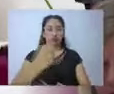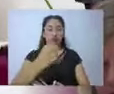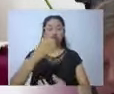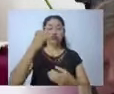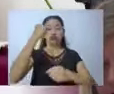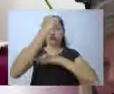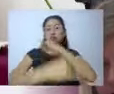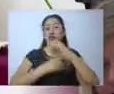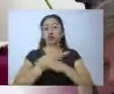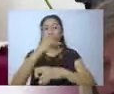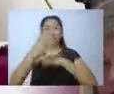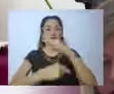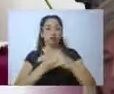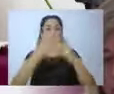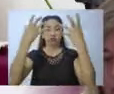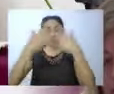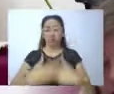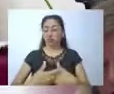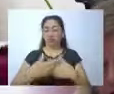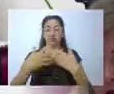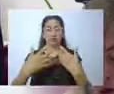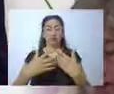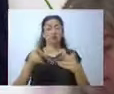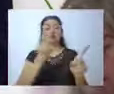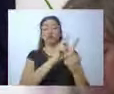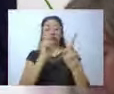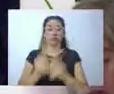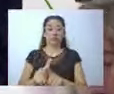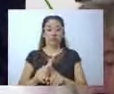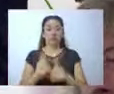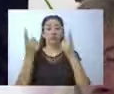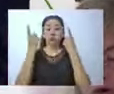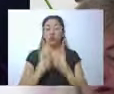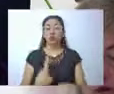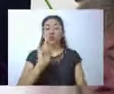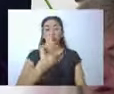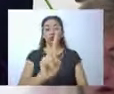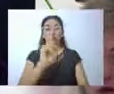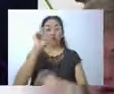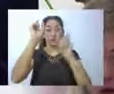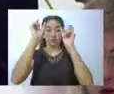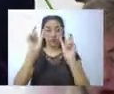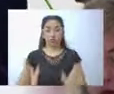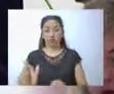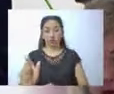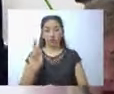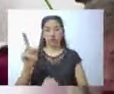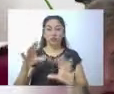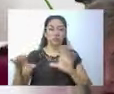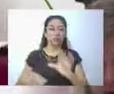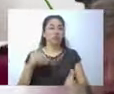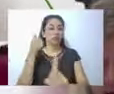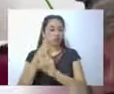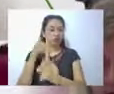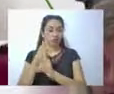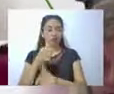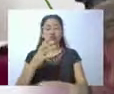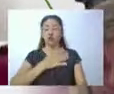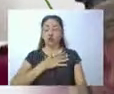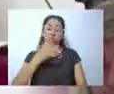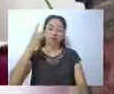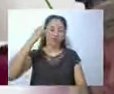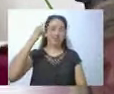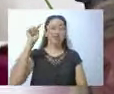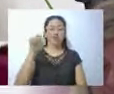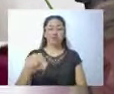empresas, etcétera. Y otra cosa es cuando una persona lo hace a título personal. Entonces yo creo que acá tiene que estar bien claro que son dos